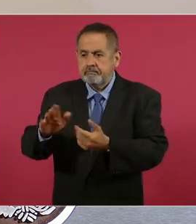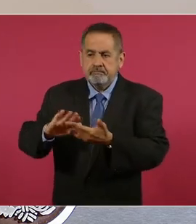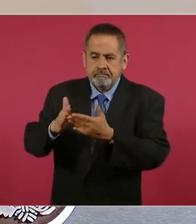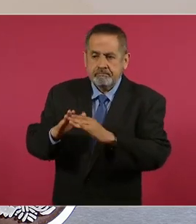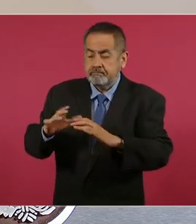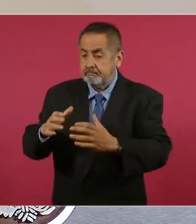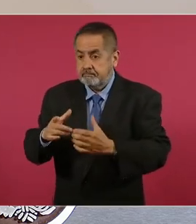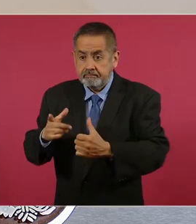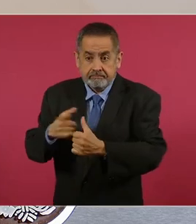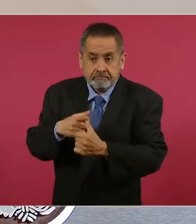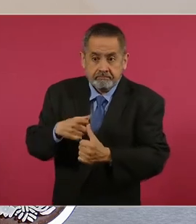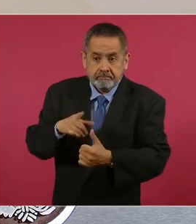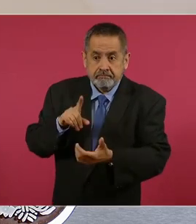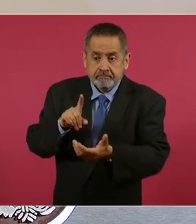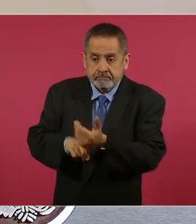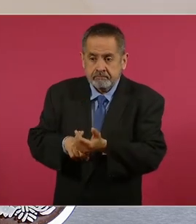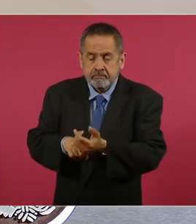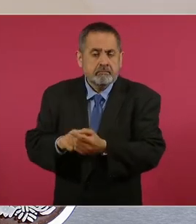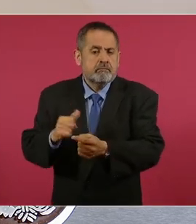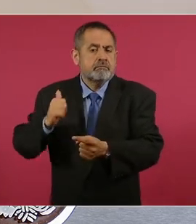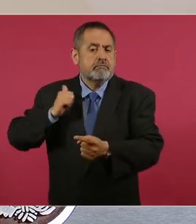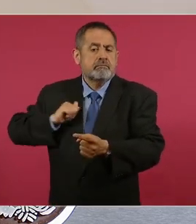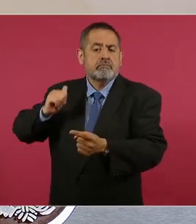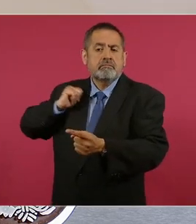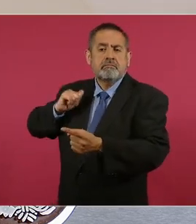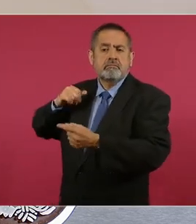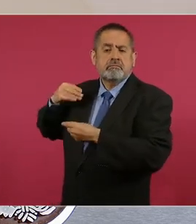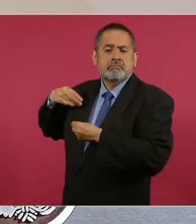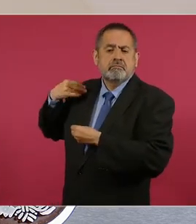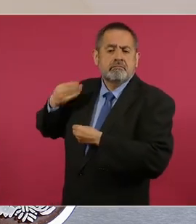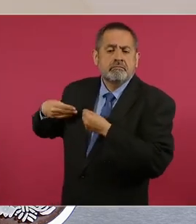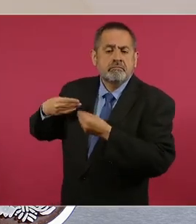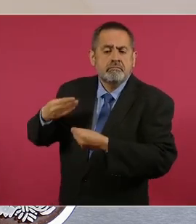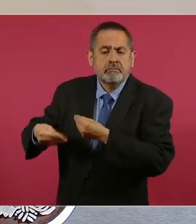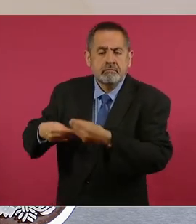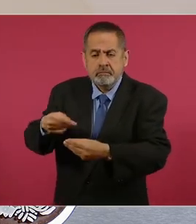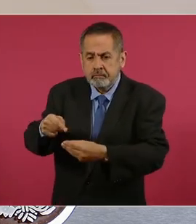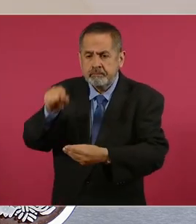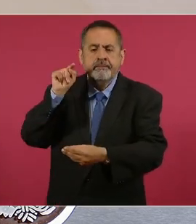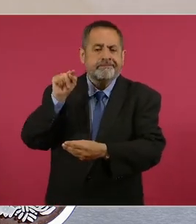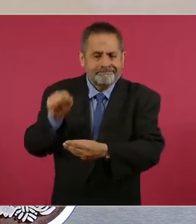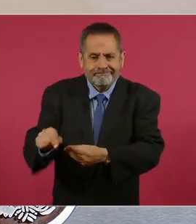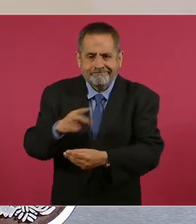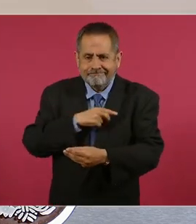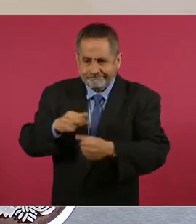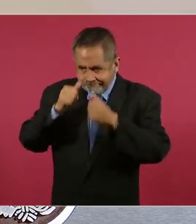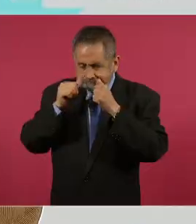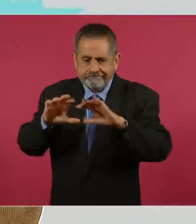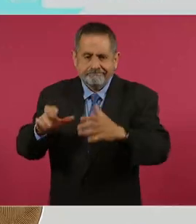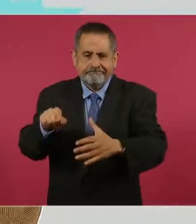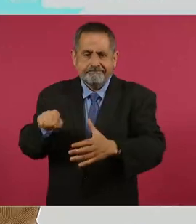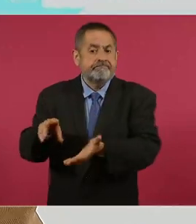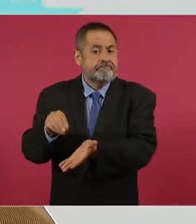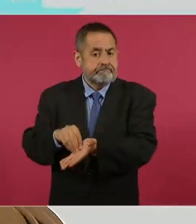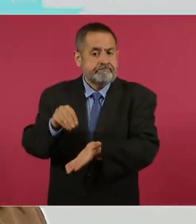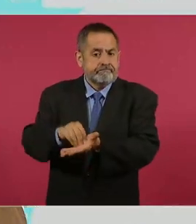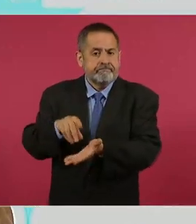comunidades que devienen de las grandes civilizaciones que florecieron en nuestro territorio, pero que siguen